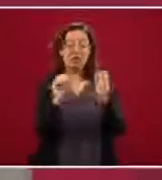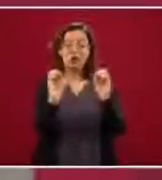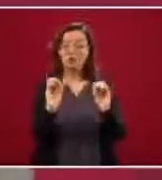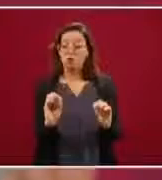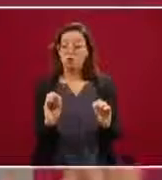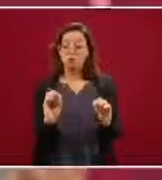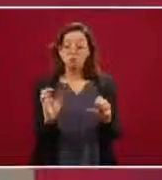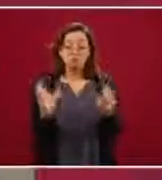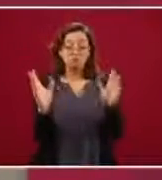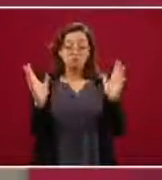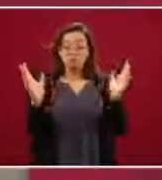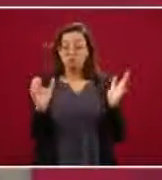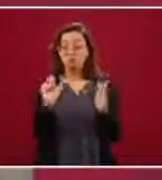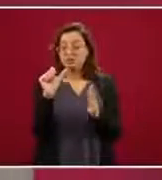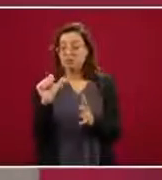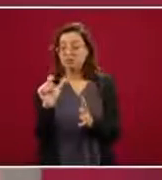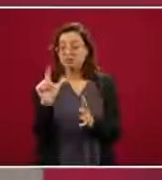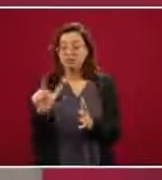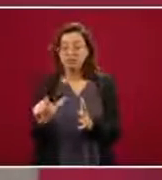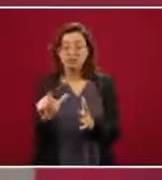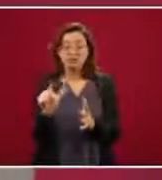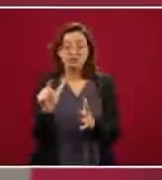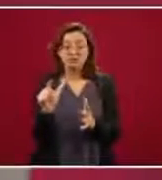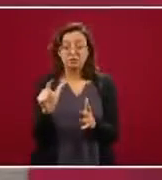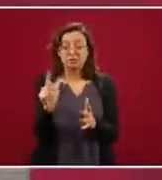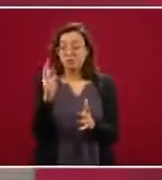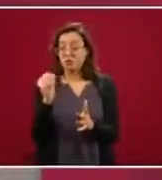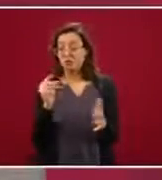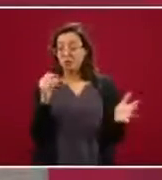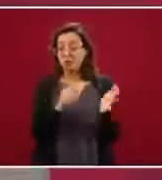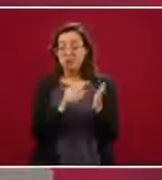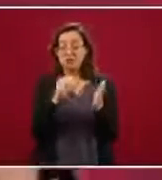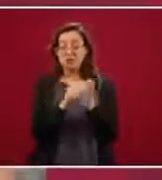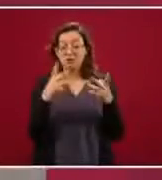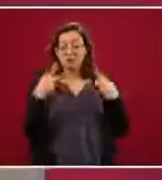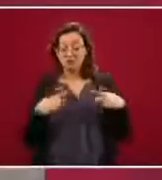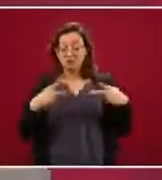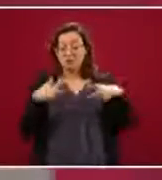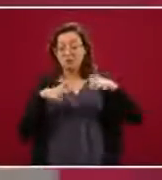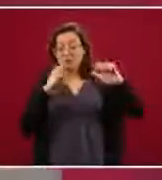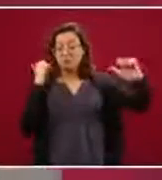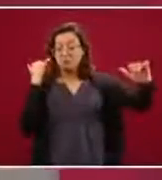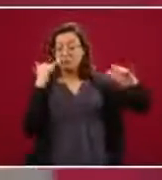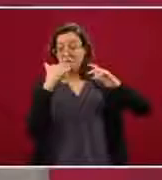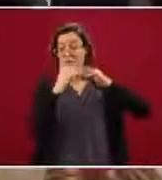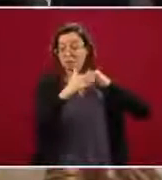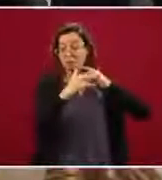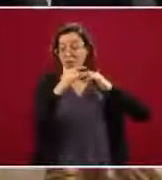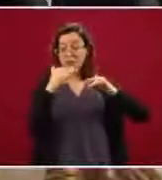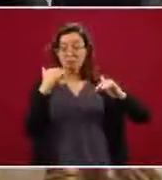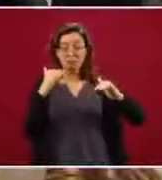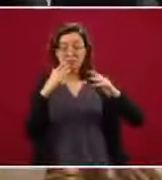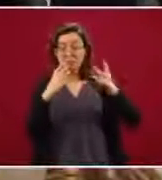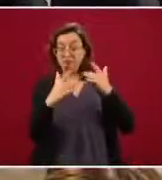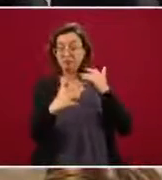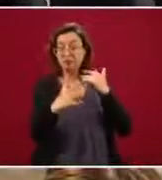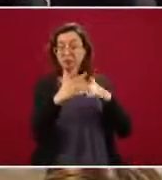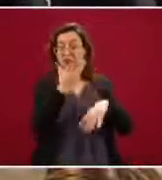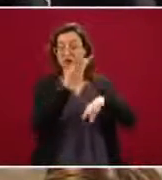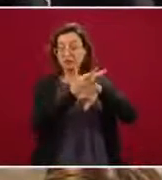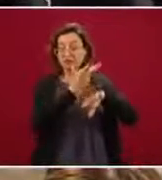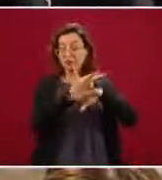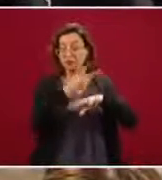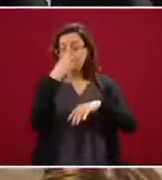de 6 o 7 o 9 millones de personas que transitan de un lado al otro de la frontera México-Estados